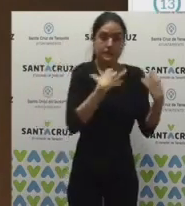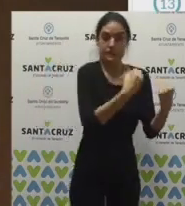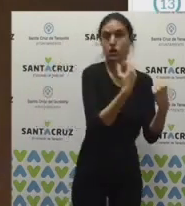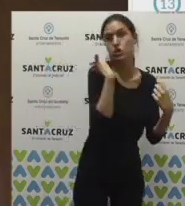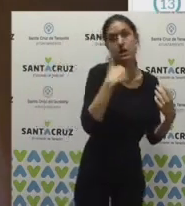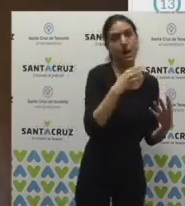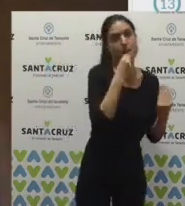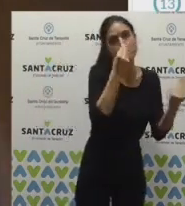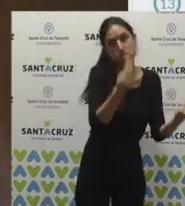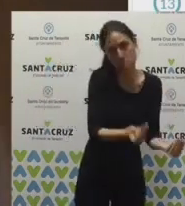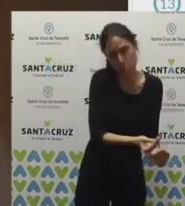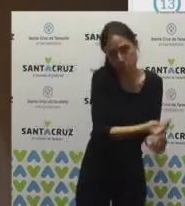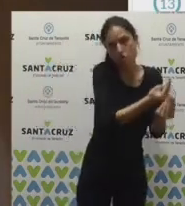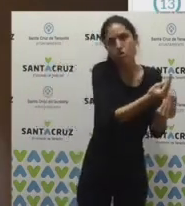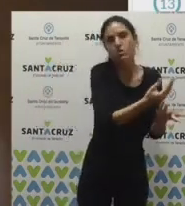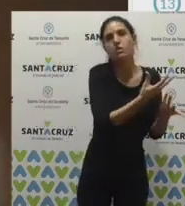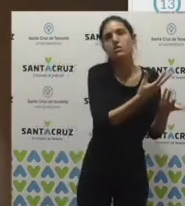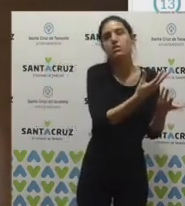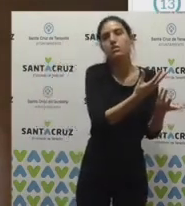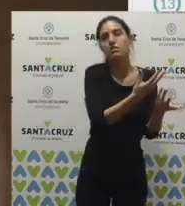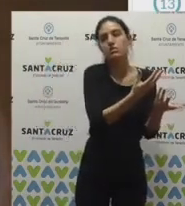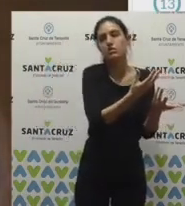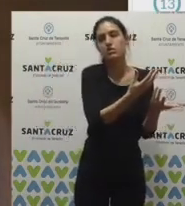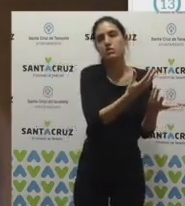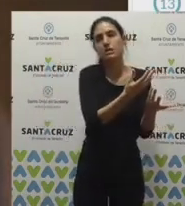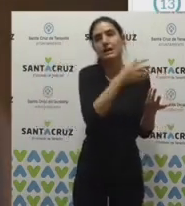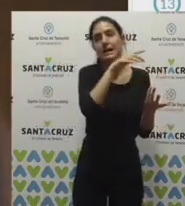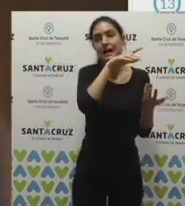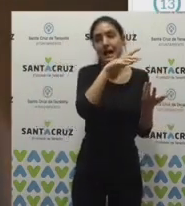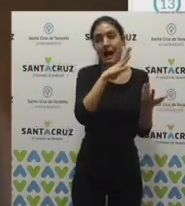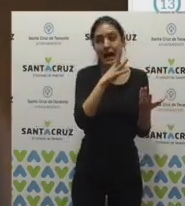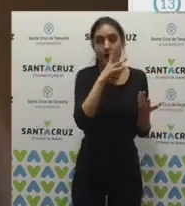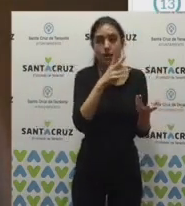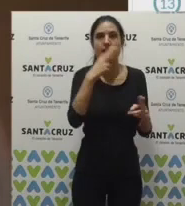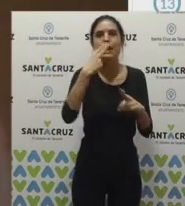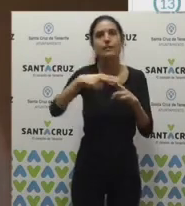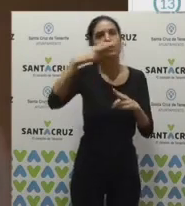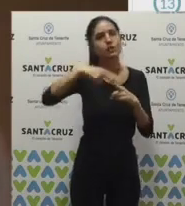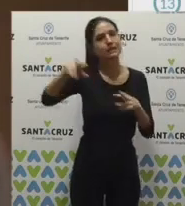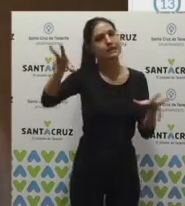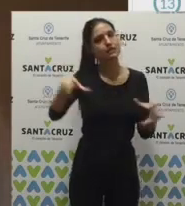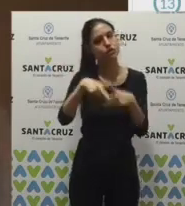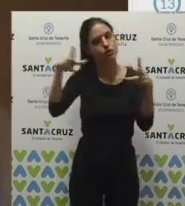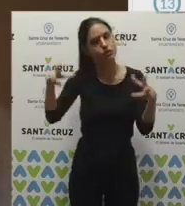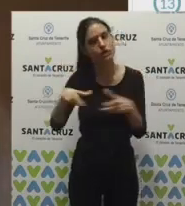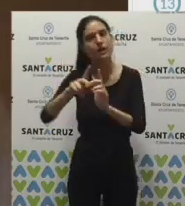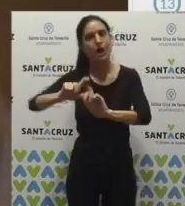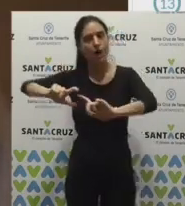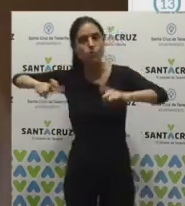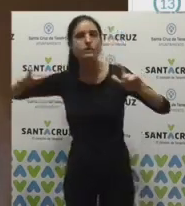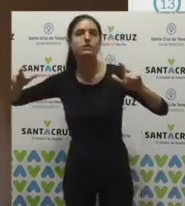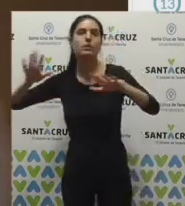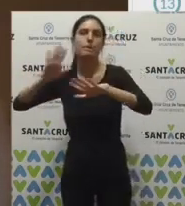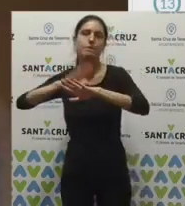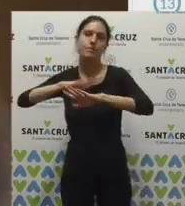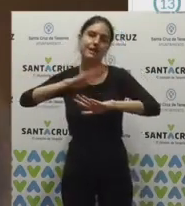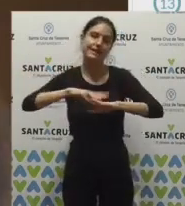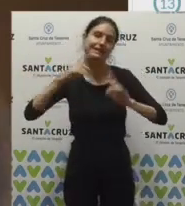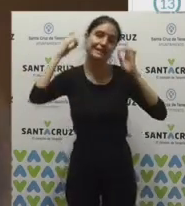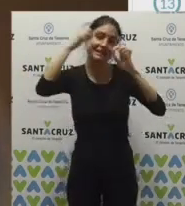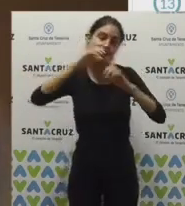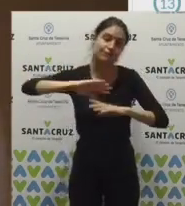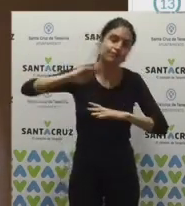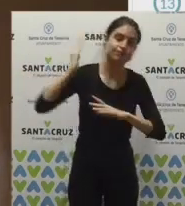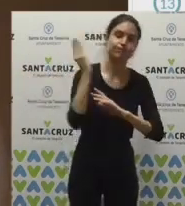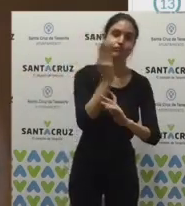pues ha ido produciendo un impulso de las políticas sociales que nos permitieran mitigar los efectos producidos por el kobe y